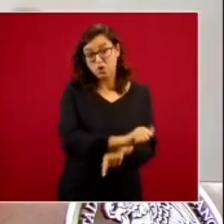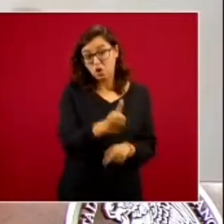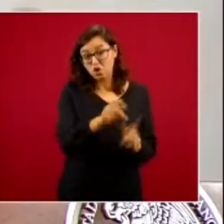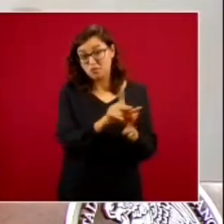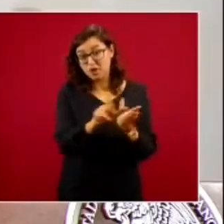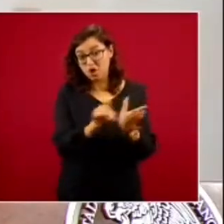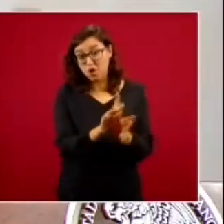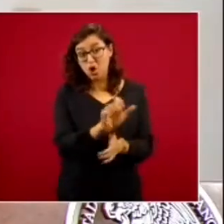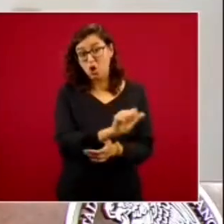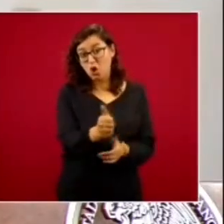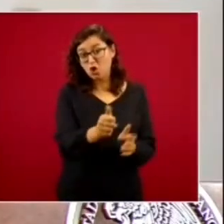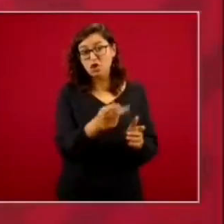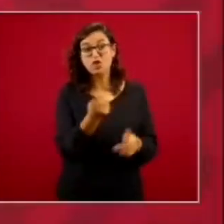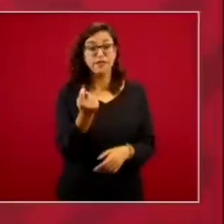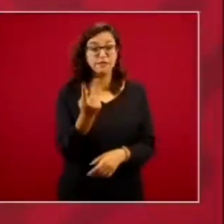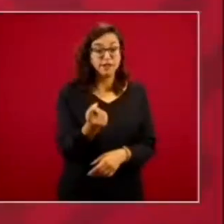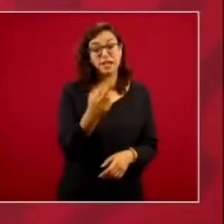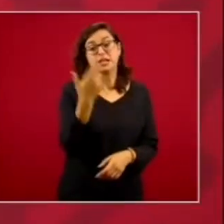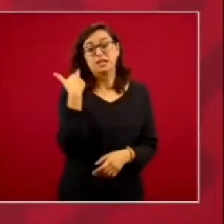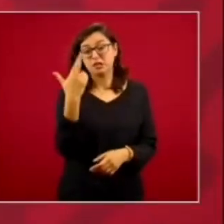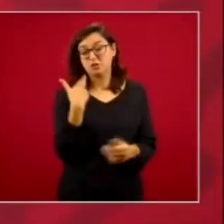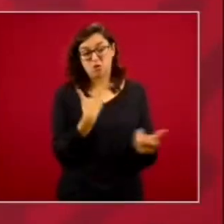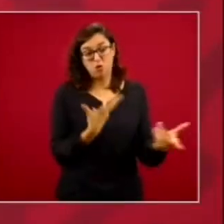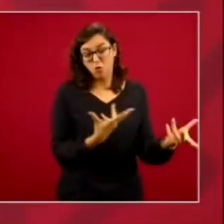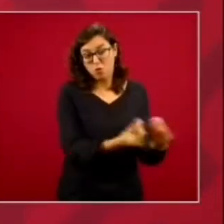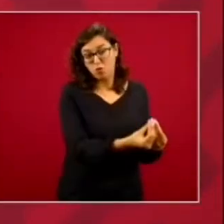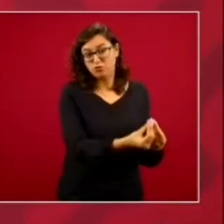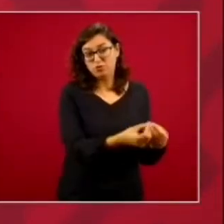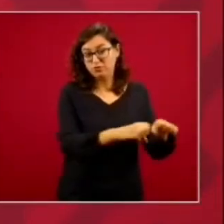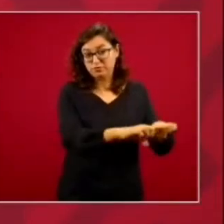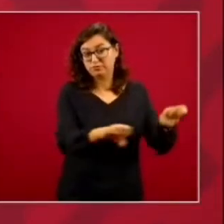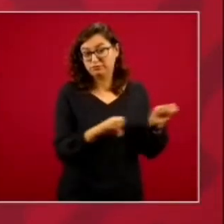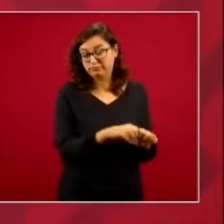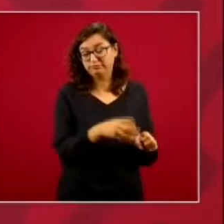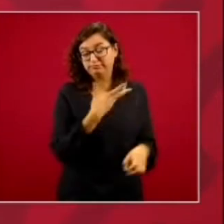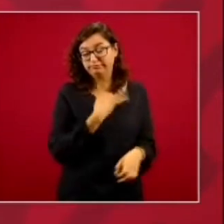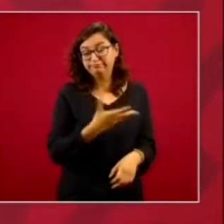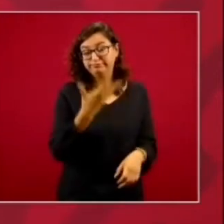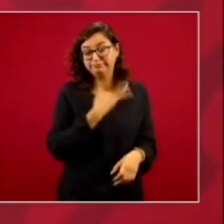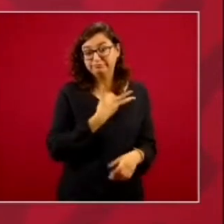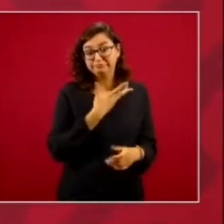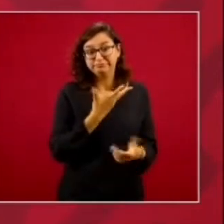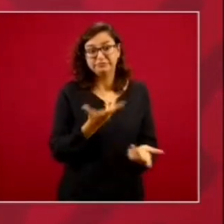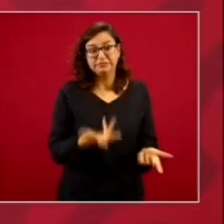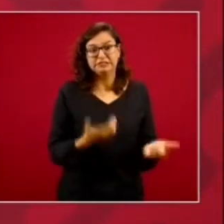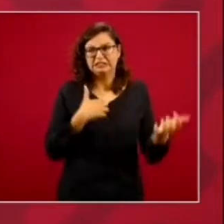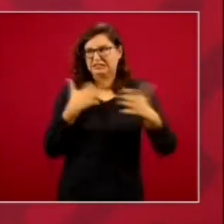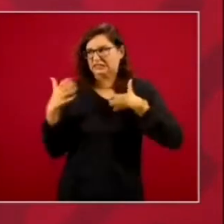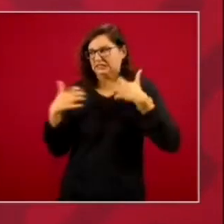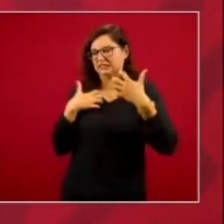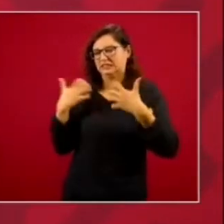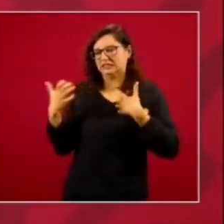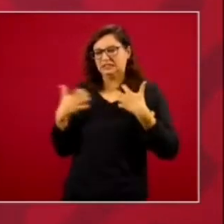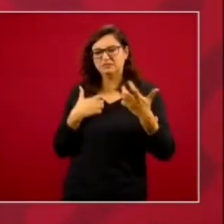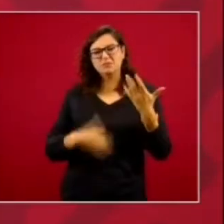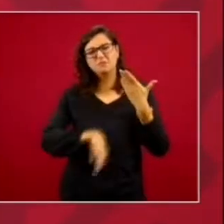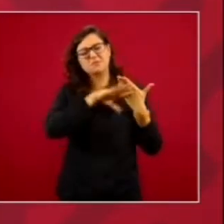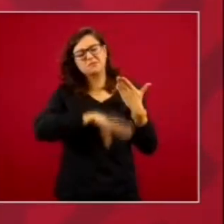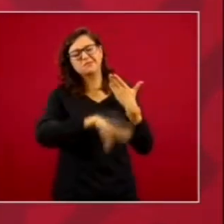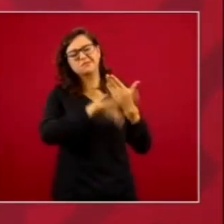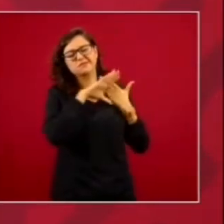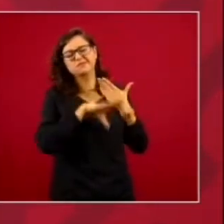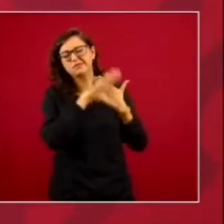televisoras, estaciones de radio, y por eso la inconformidad, los